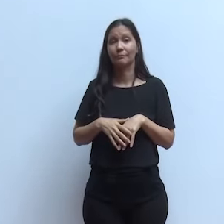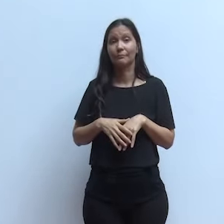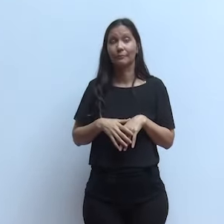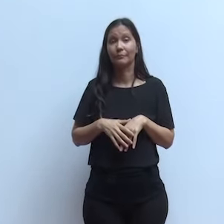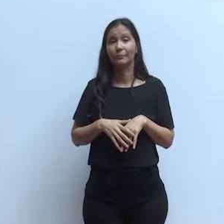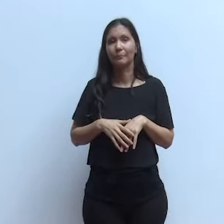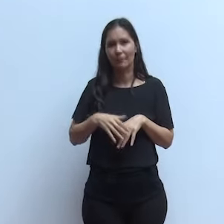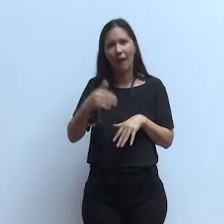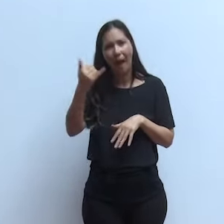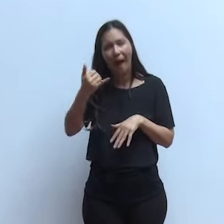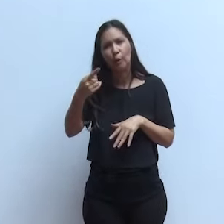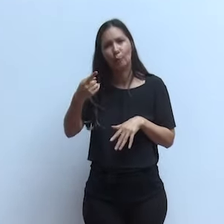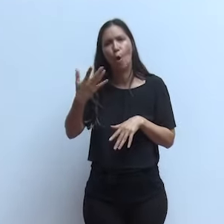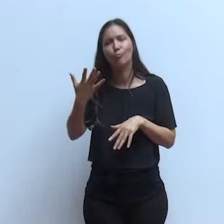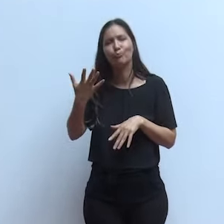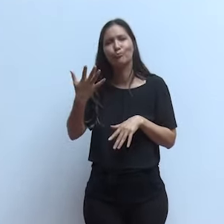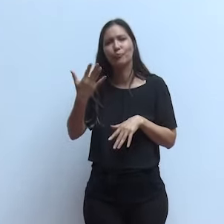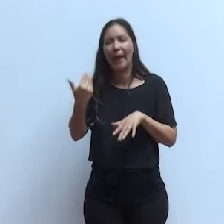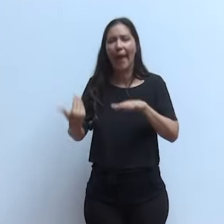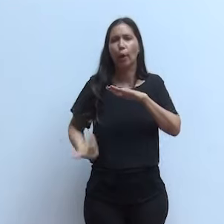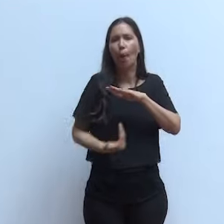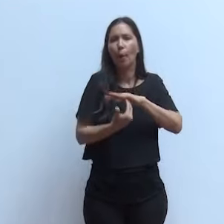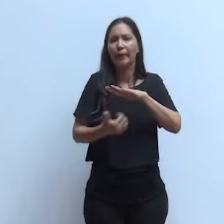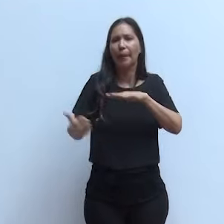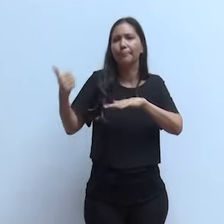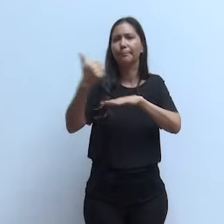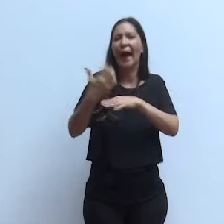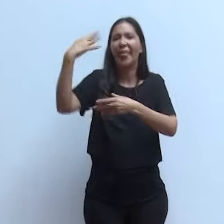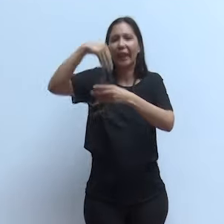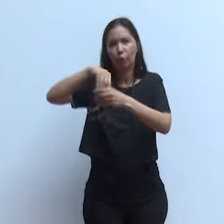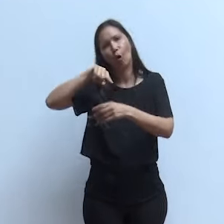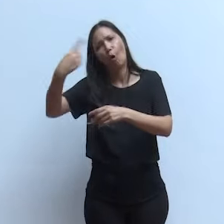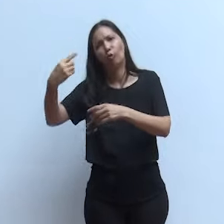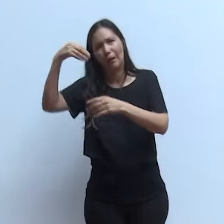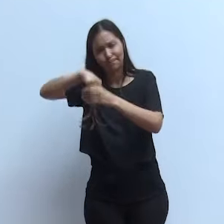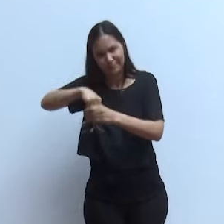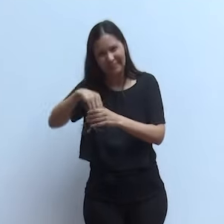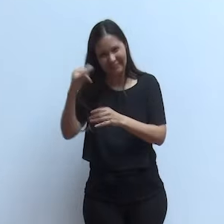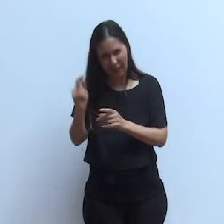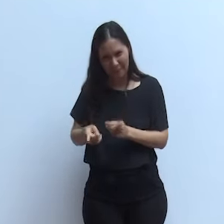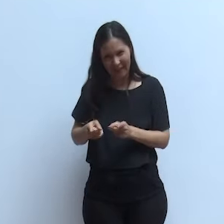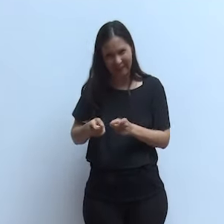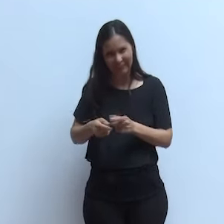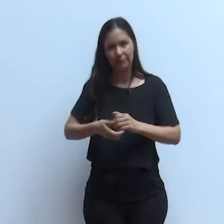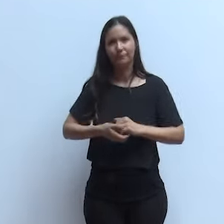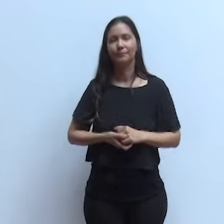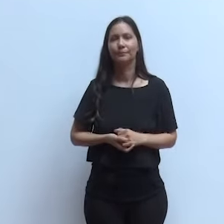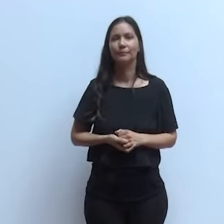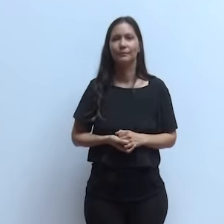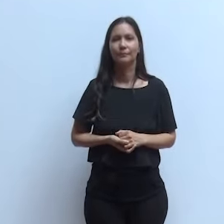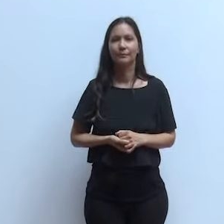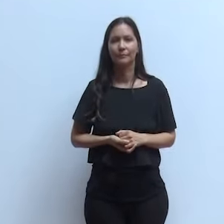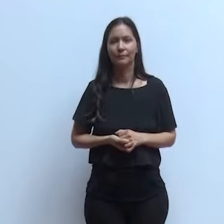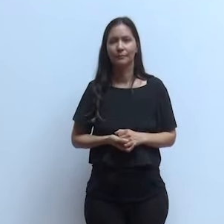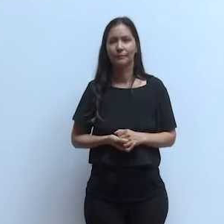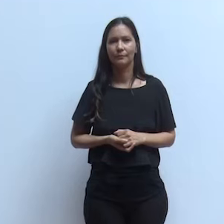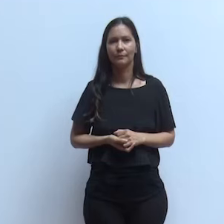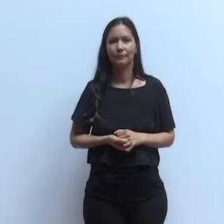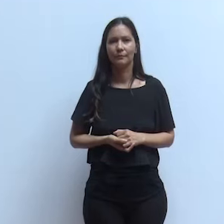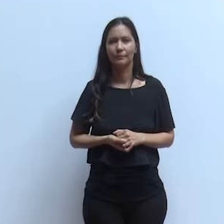hegemonía o hay otra hegemonía debajo de esa hegemonía que hay debajo de la hegemonía no